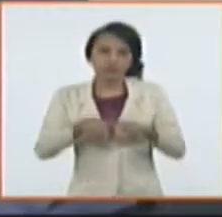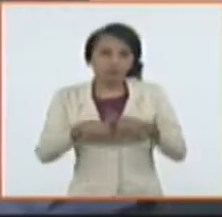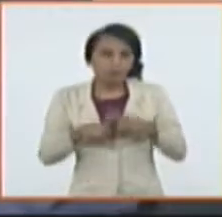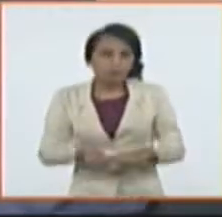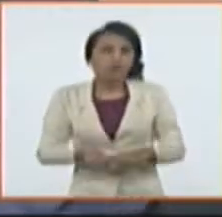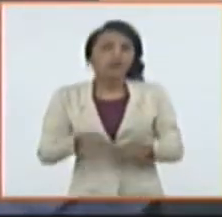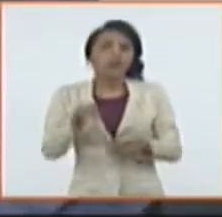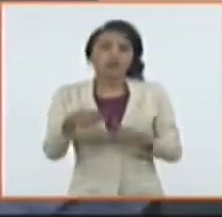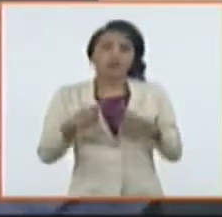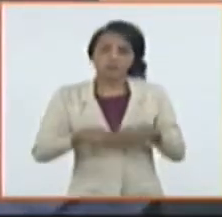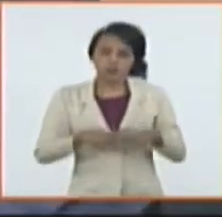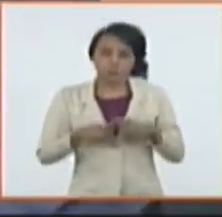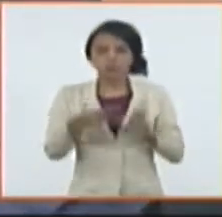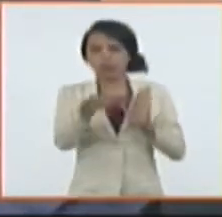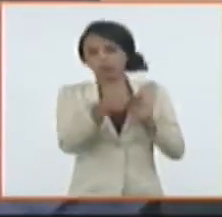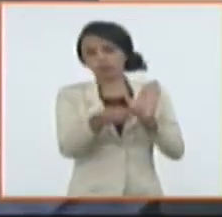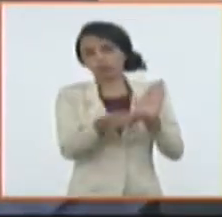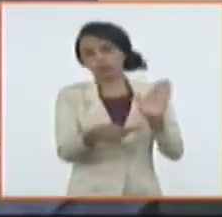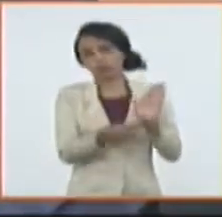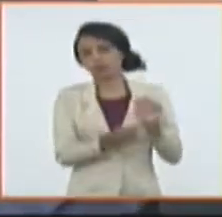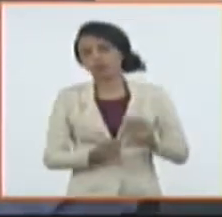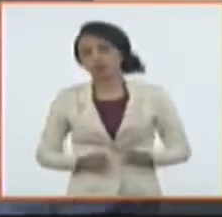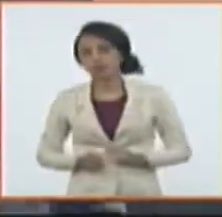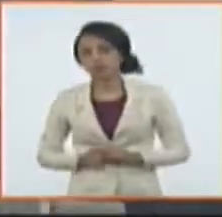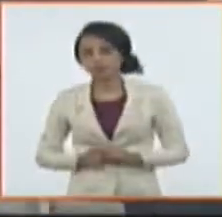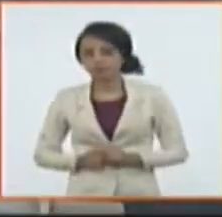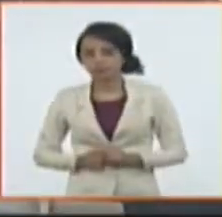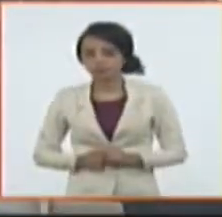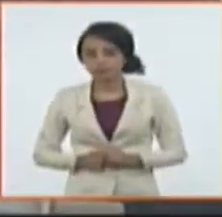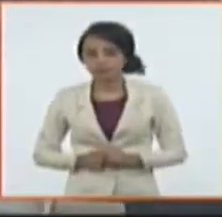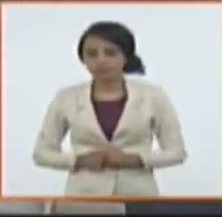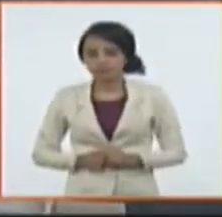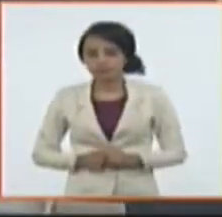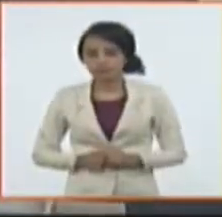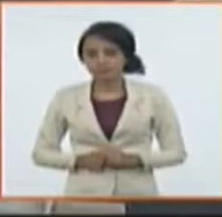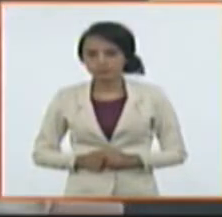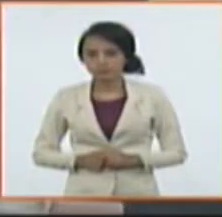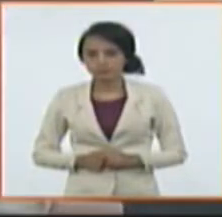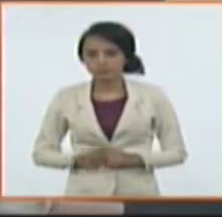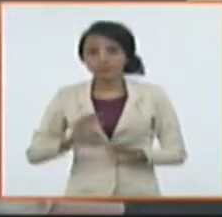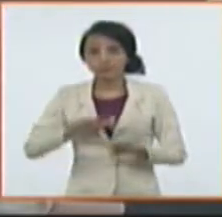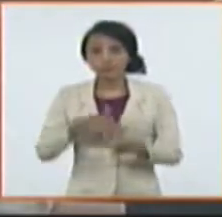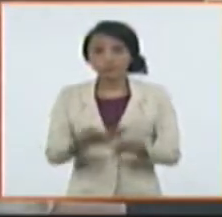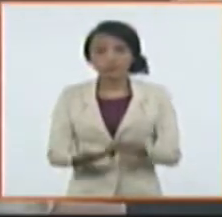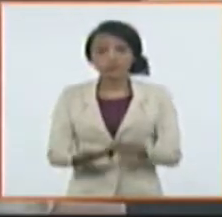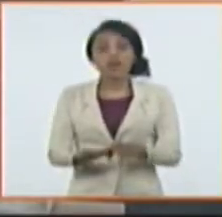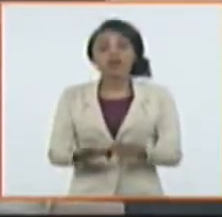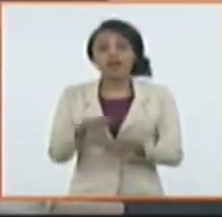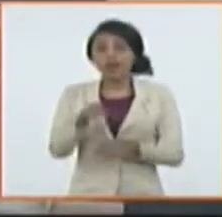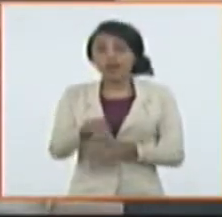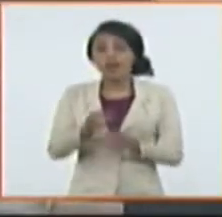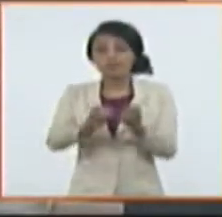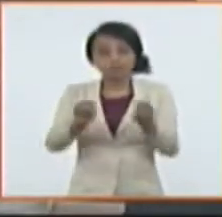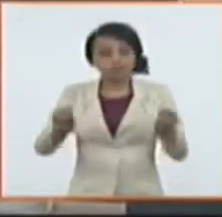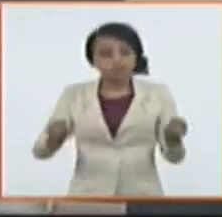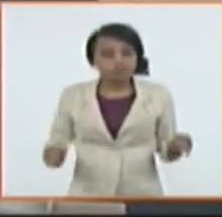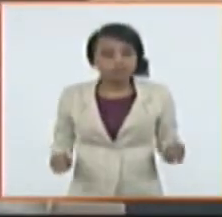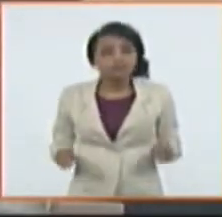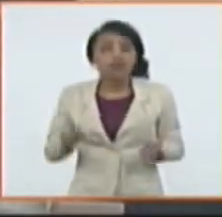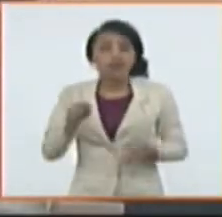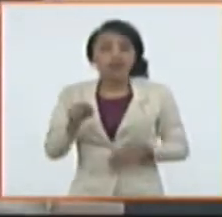cuenta sus criterios, enriquecerlos, convencer, y entonces es cuando entramos a convocar a